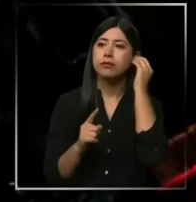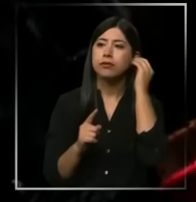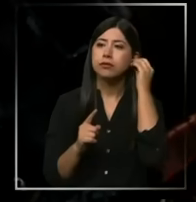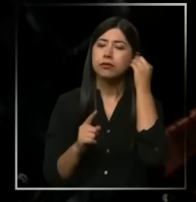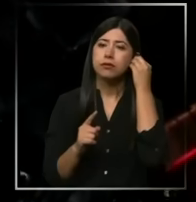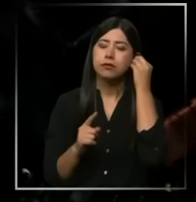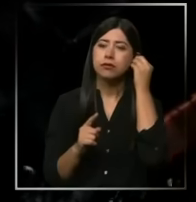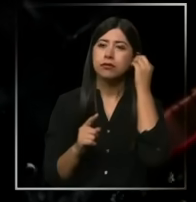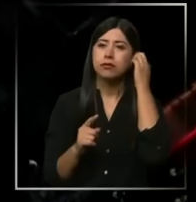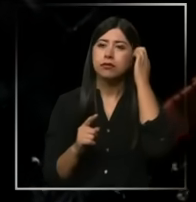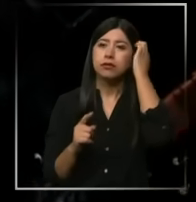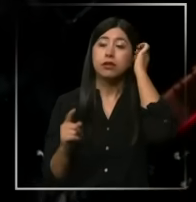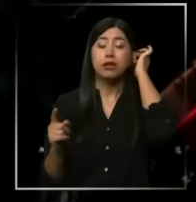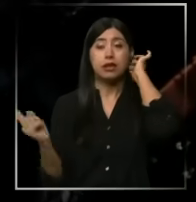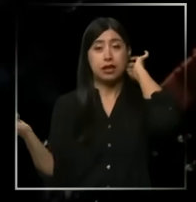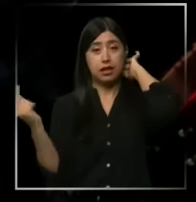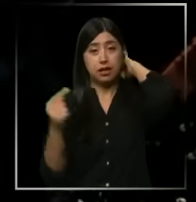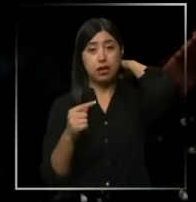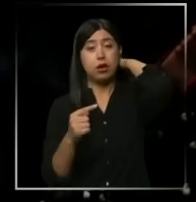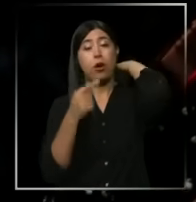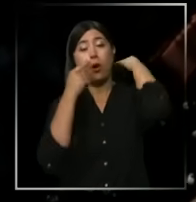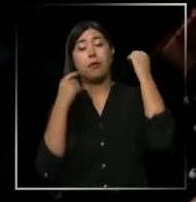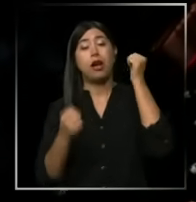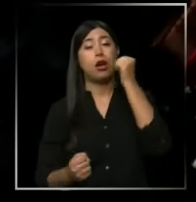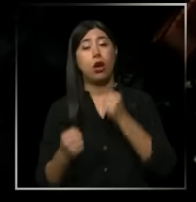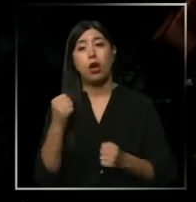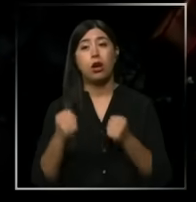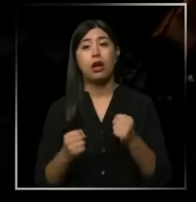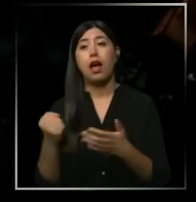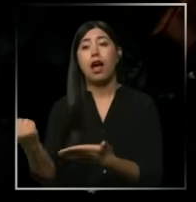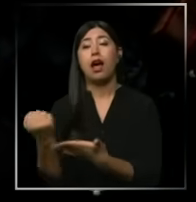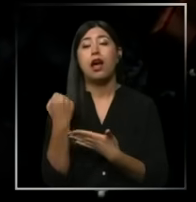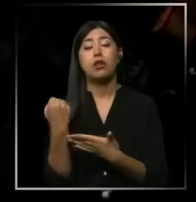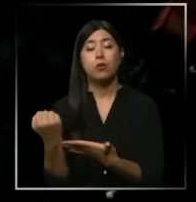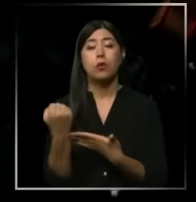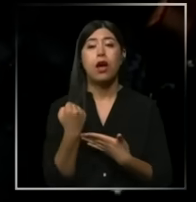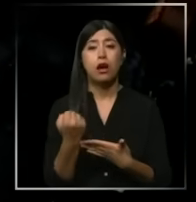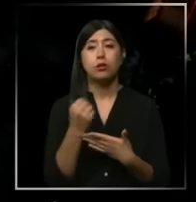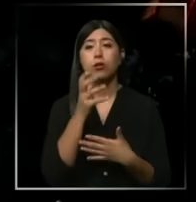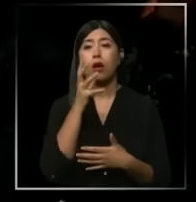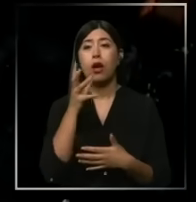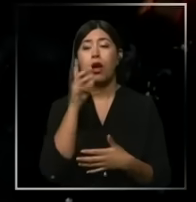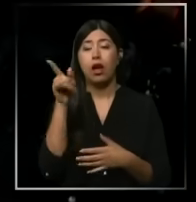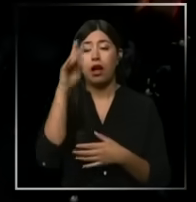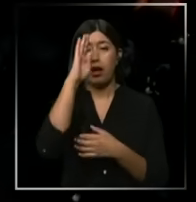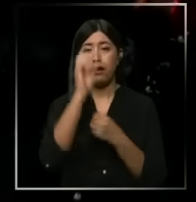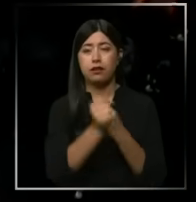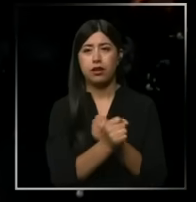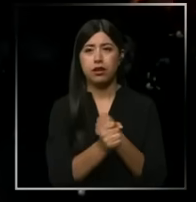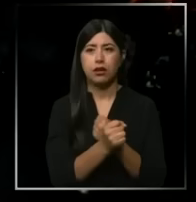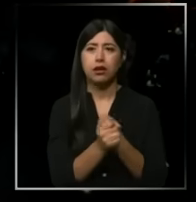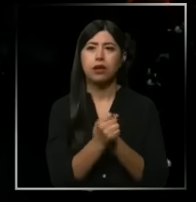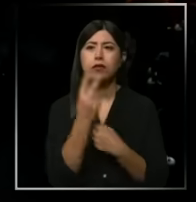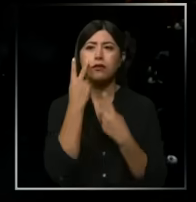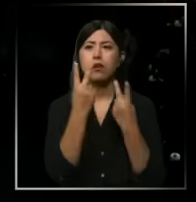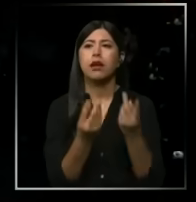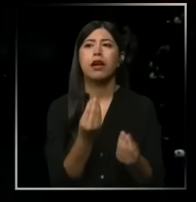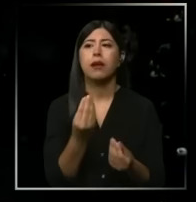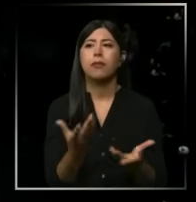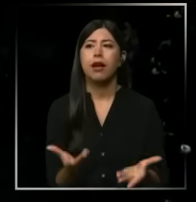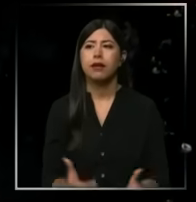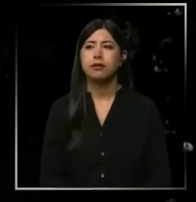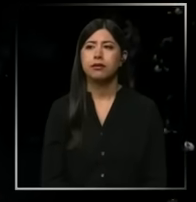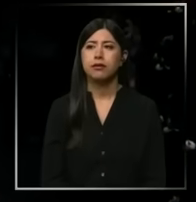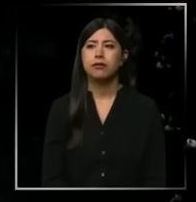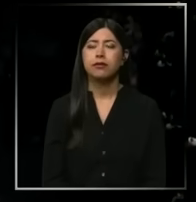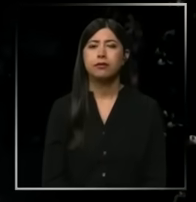llegó corriendo un caballero pidiendo ayuda acá a los policías para ver qué es lo que ocurre allí, porque